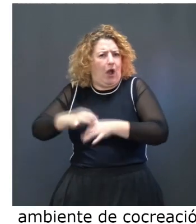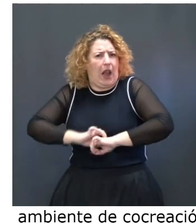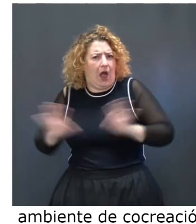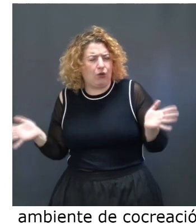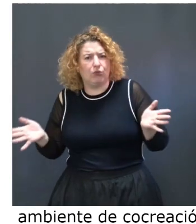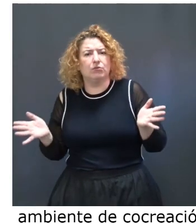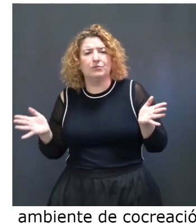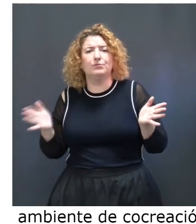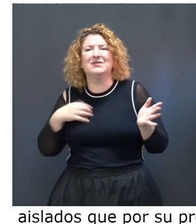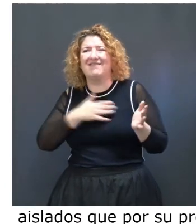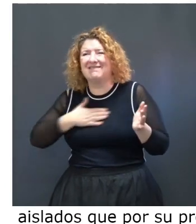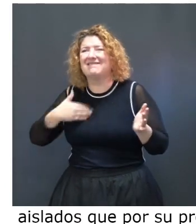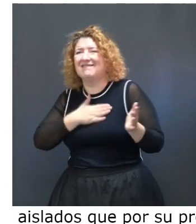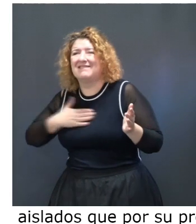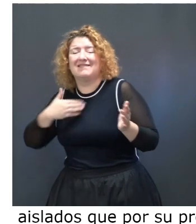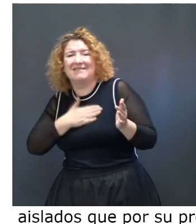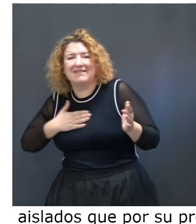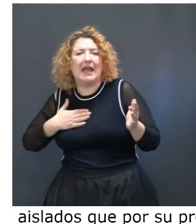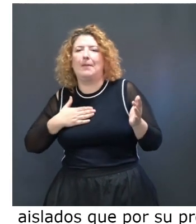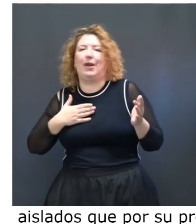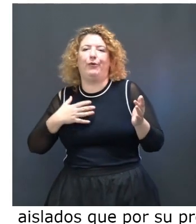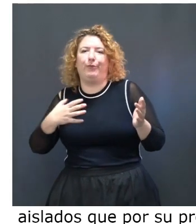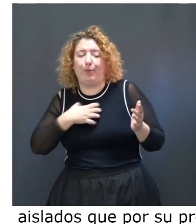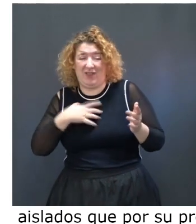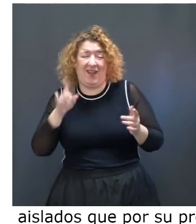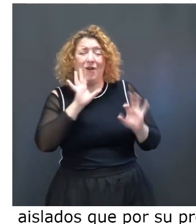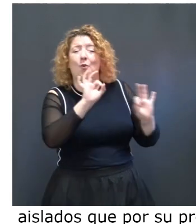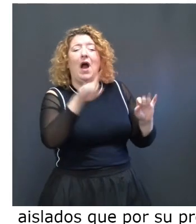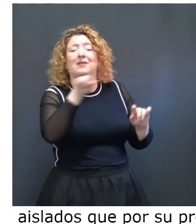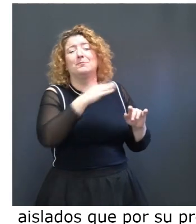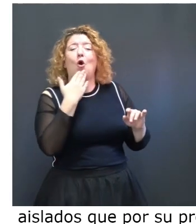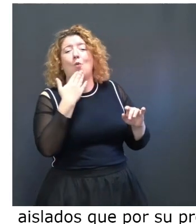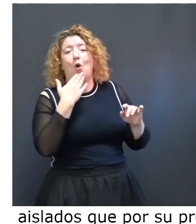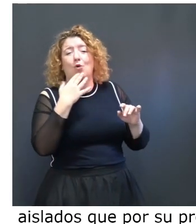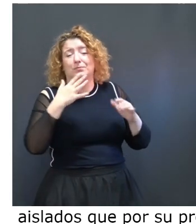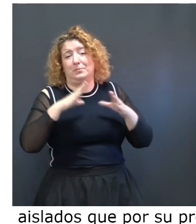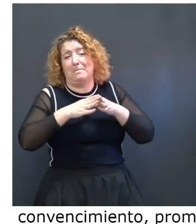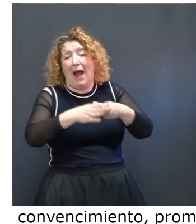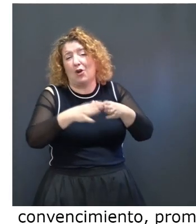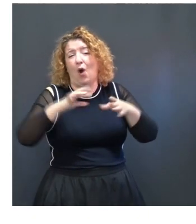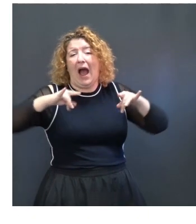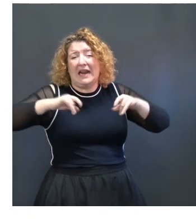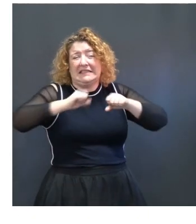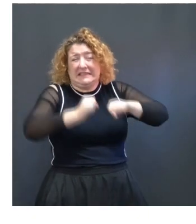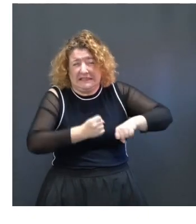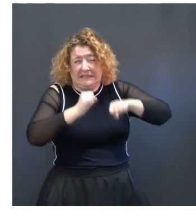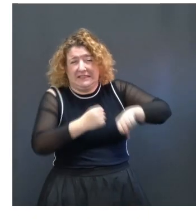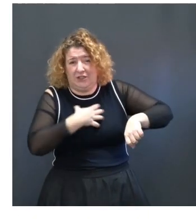se sienten solos. Sí, van, ¿no? Remando en arena. Van remando. Y otra cosa que también sale